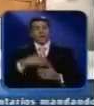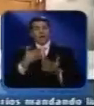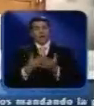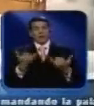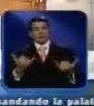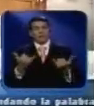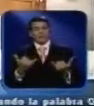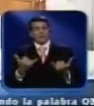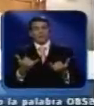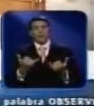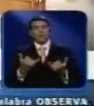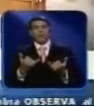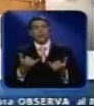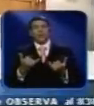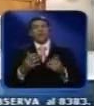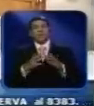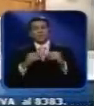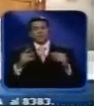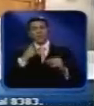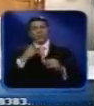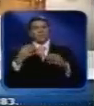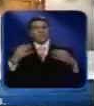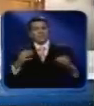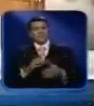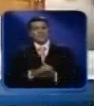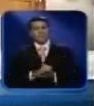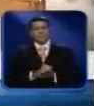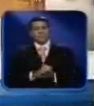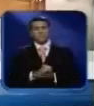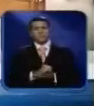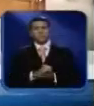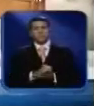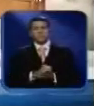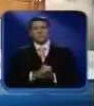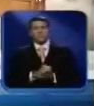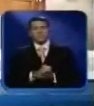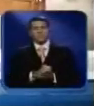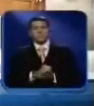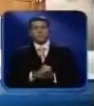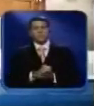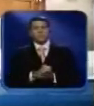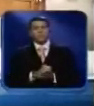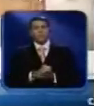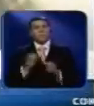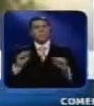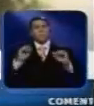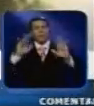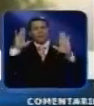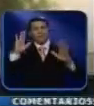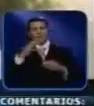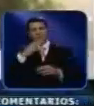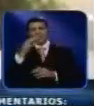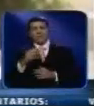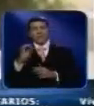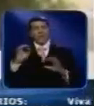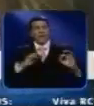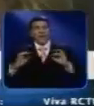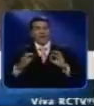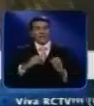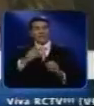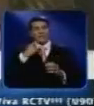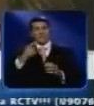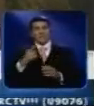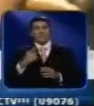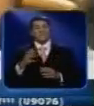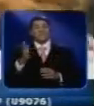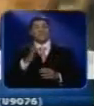sido increíble la reacción de la gente con el sencillo, con No Veo la Hora, con el video. Ha sido maravilloso la verdad. El artista afirmó que haber